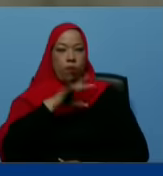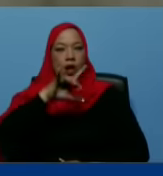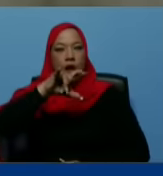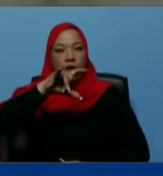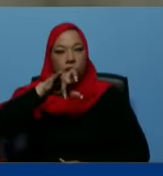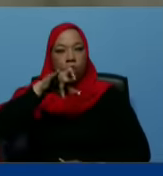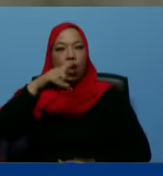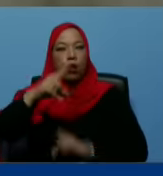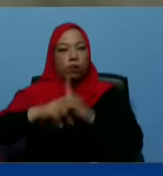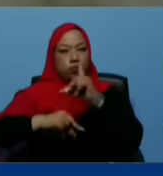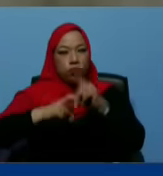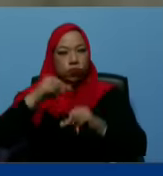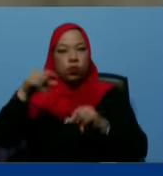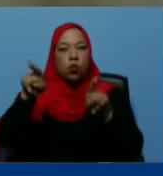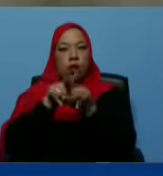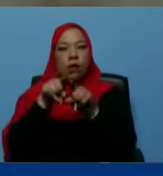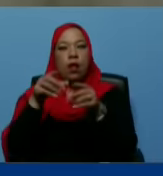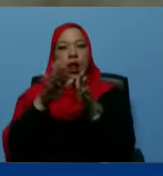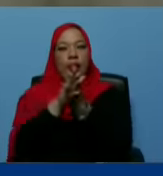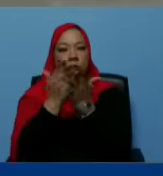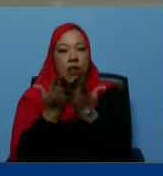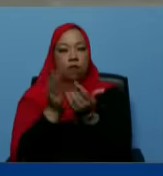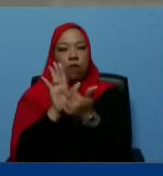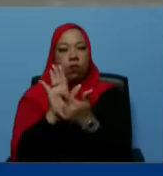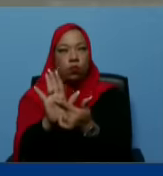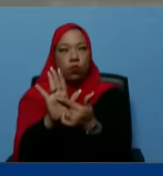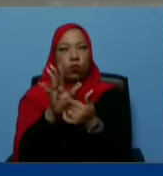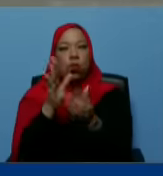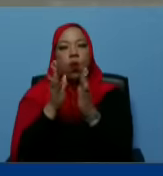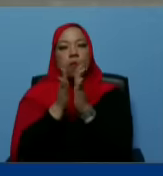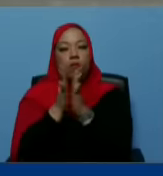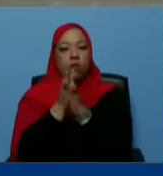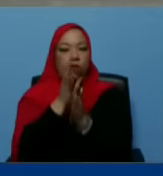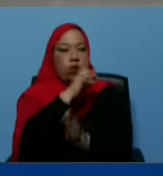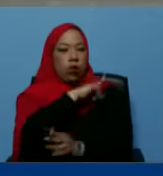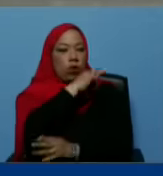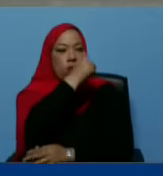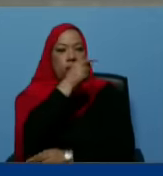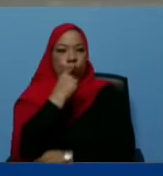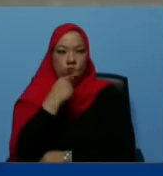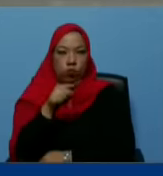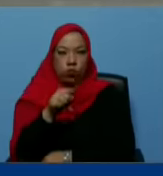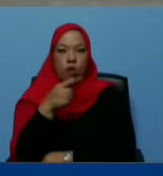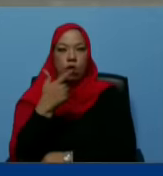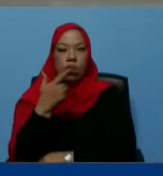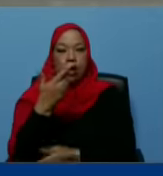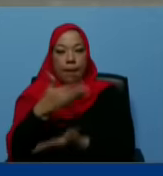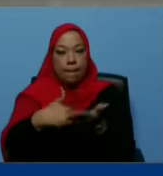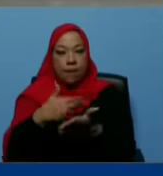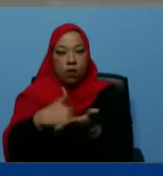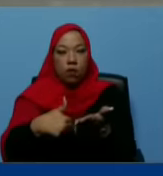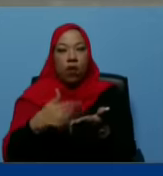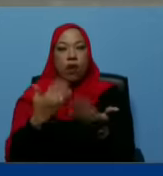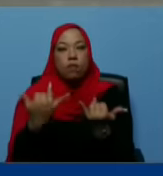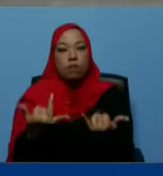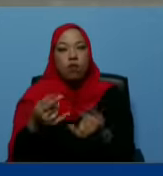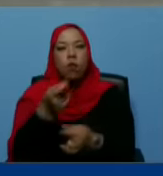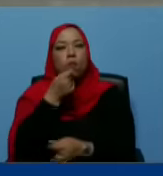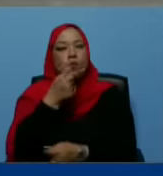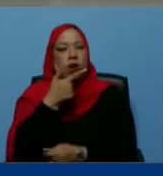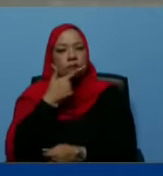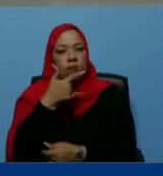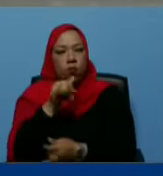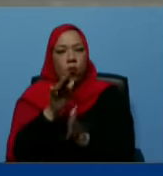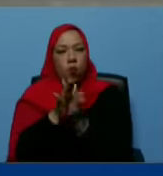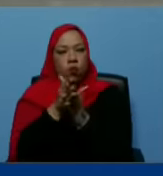libro. Vamos a sacarlo, encárgate. Y además vamos a imprimir en físico, porque es bien bonito cuando uno